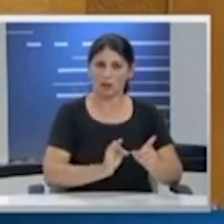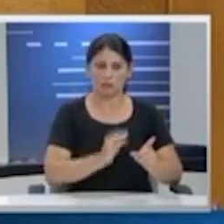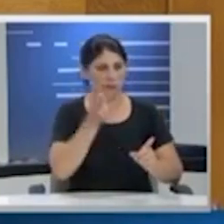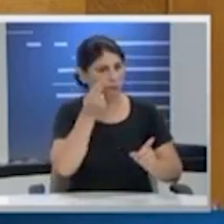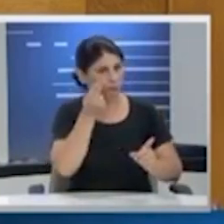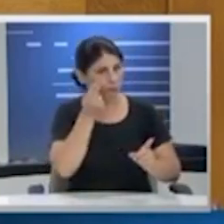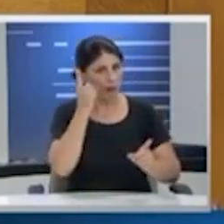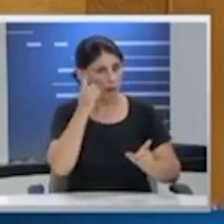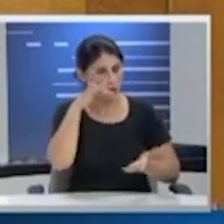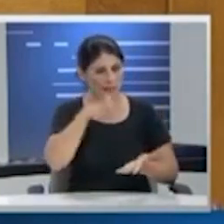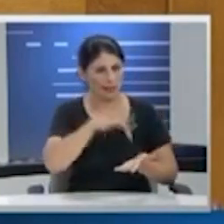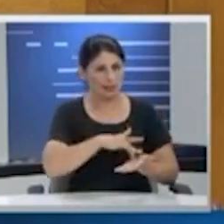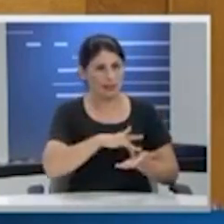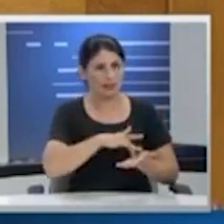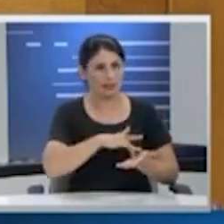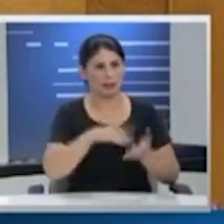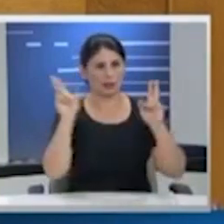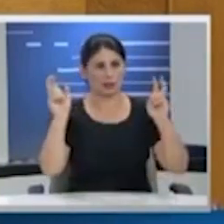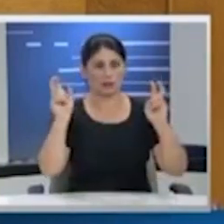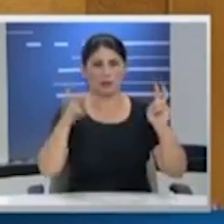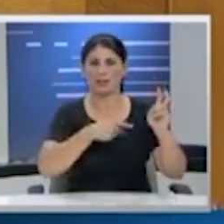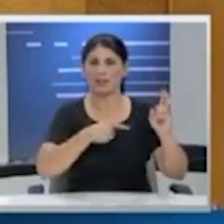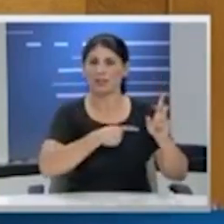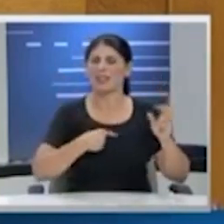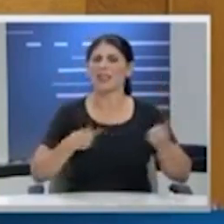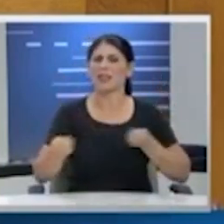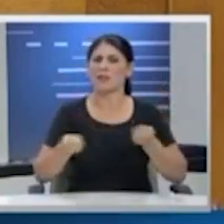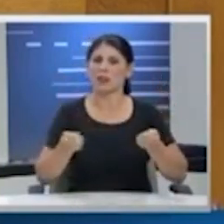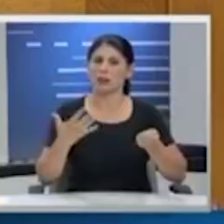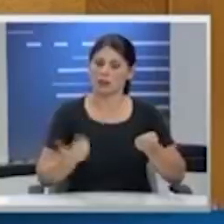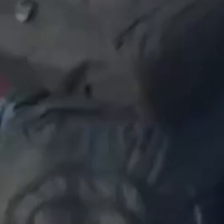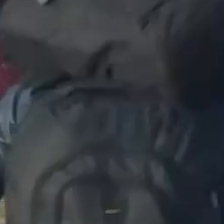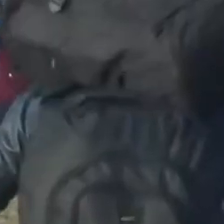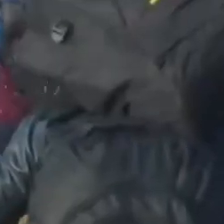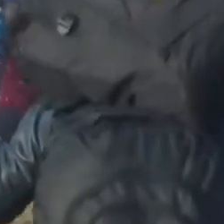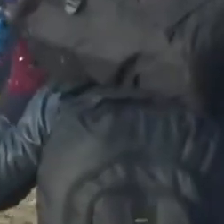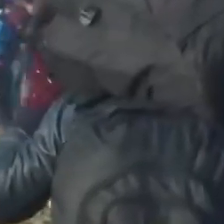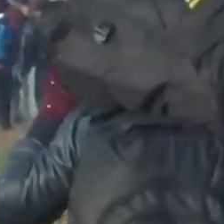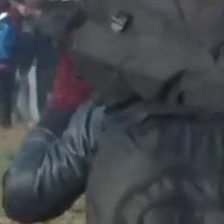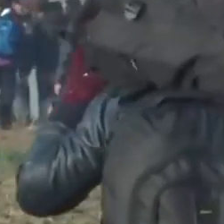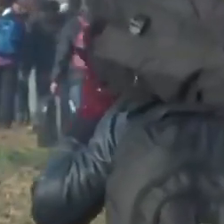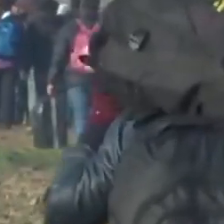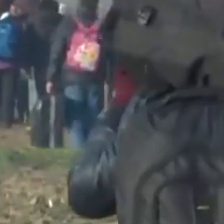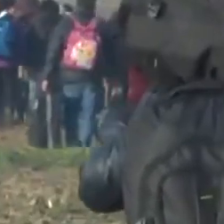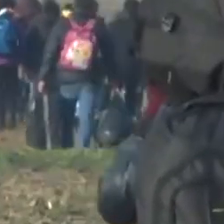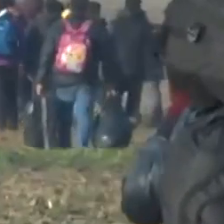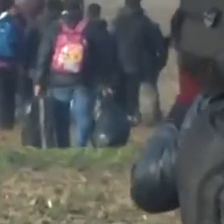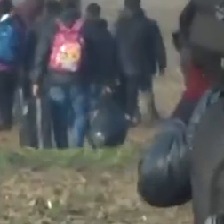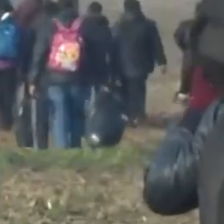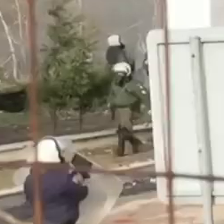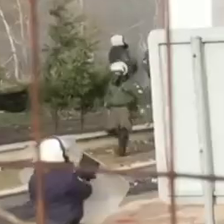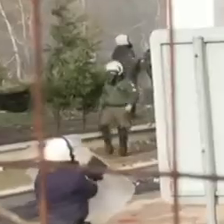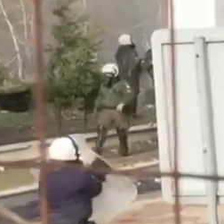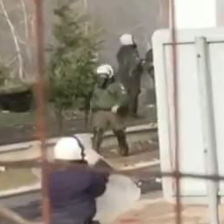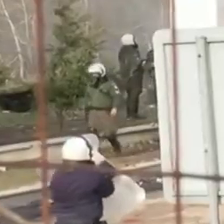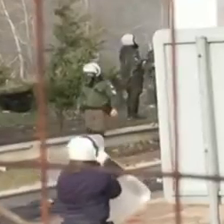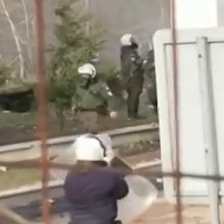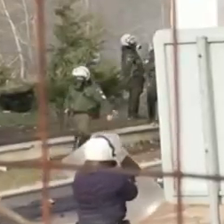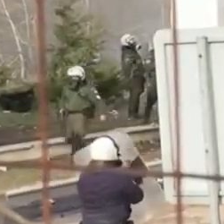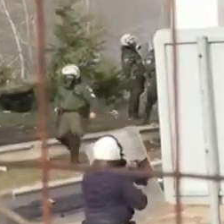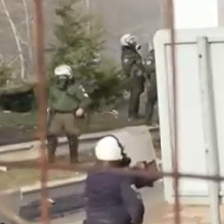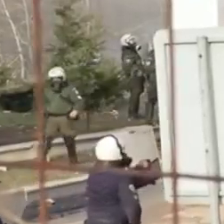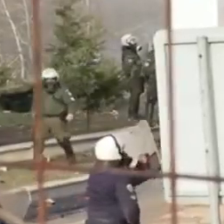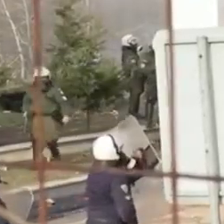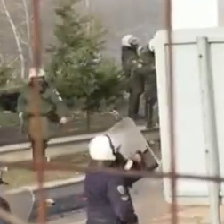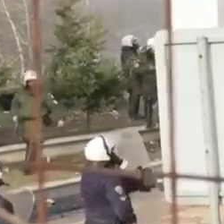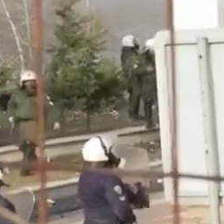para defender su soberanía nacional y también garantizar la integridad de las fronteras externas de la unión europea dijo ya era petri